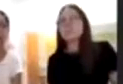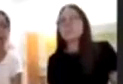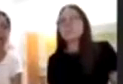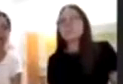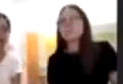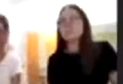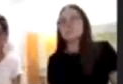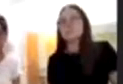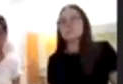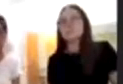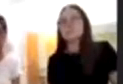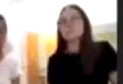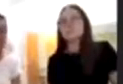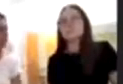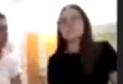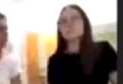ciudad.